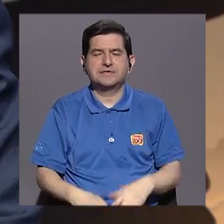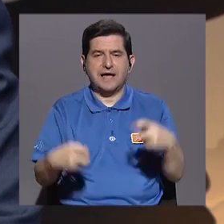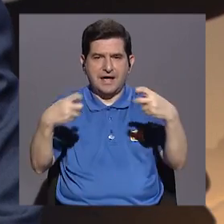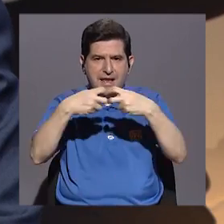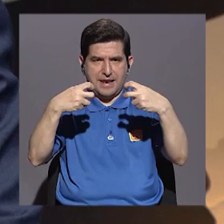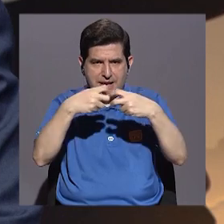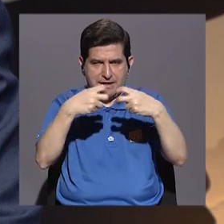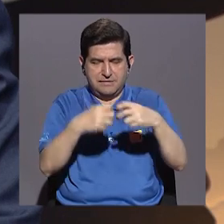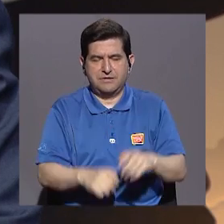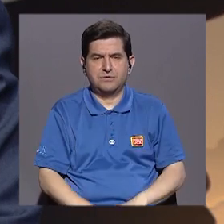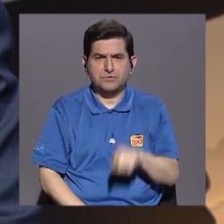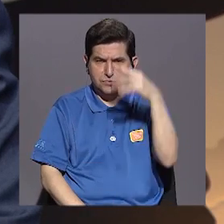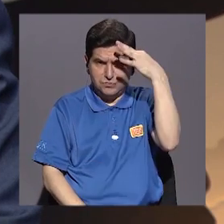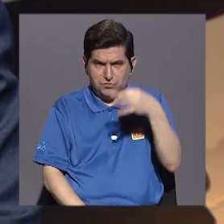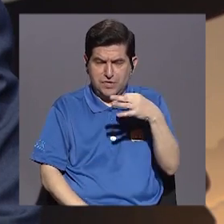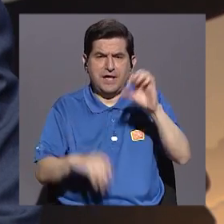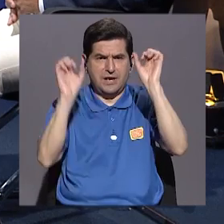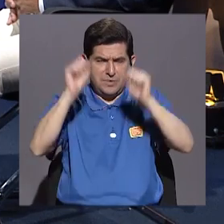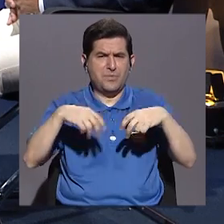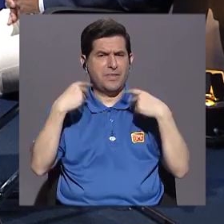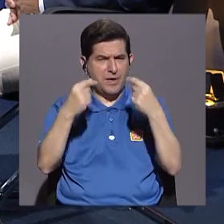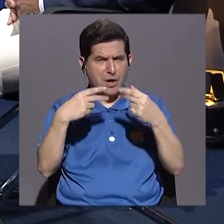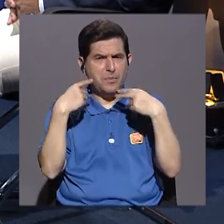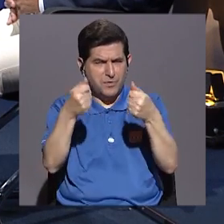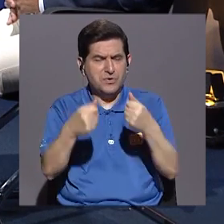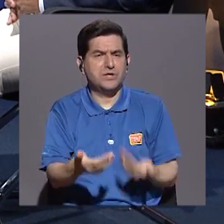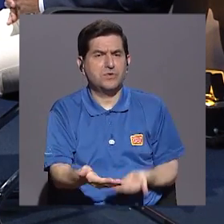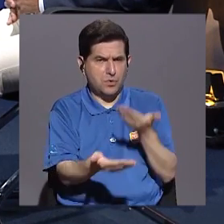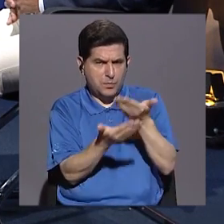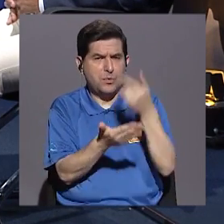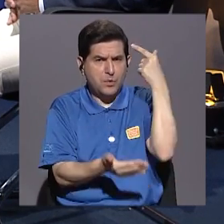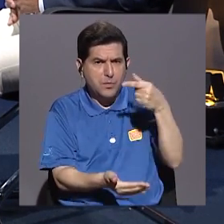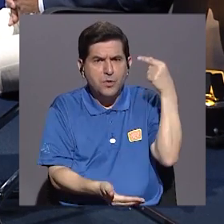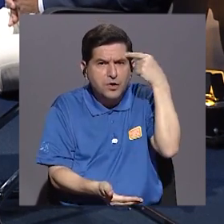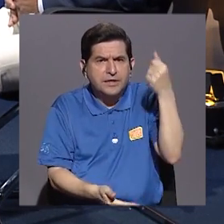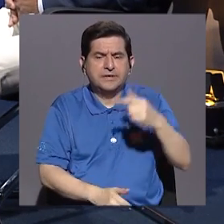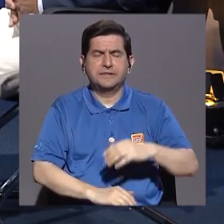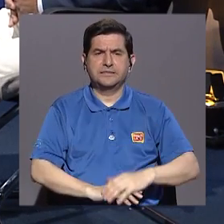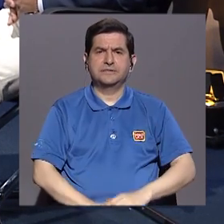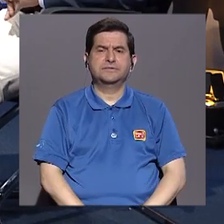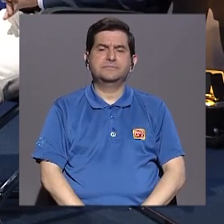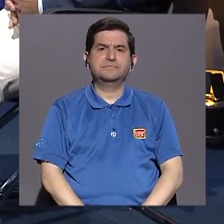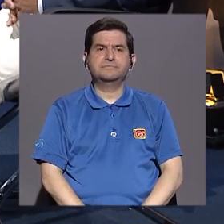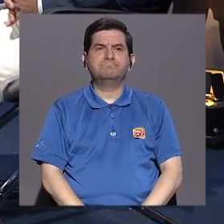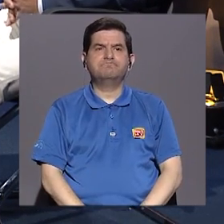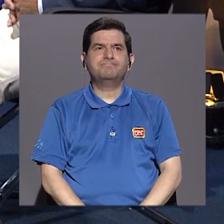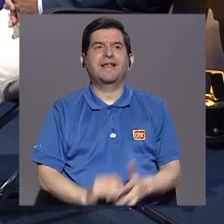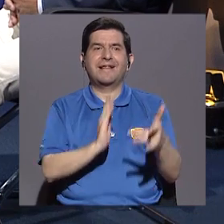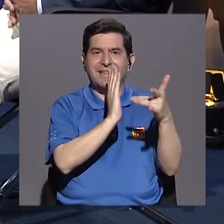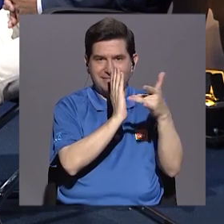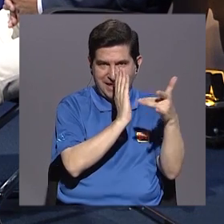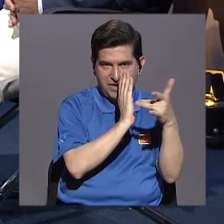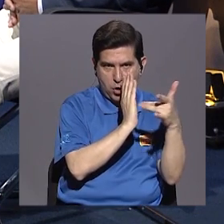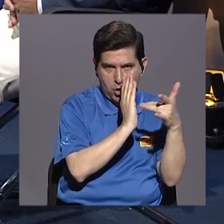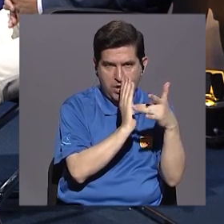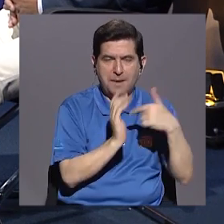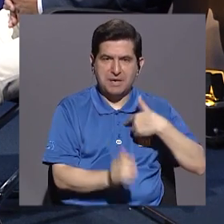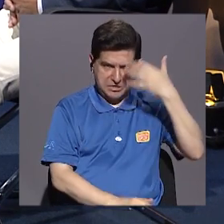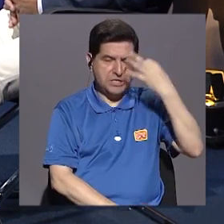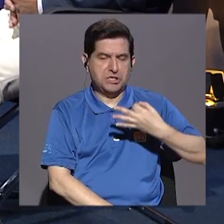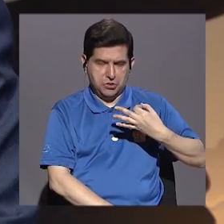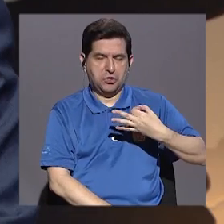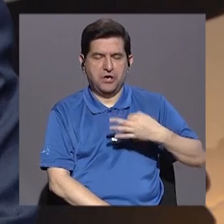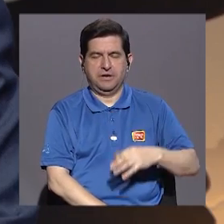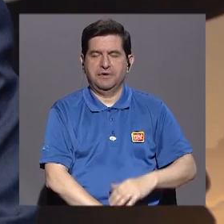cree usted que se va a dar con la celeridad que lo está planteando el gobierno tecnológicamente ahora yo sí creo